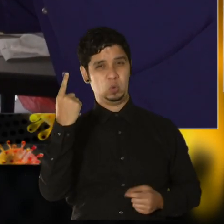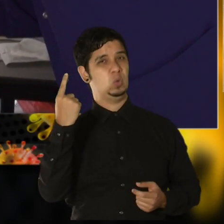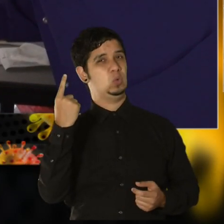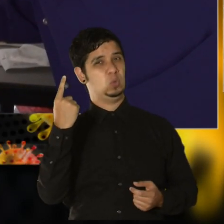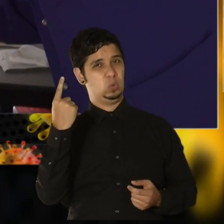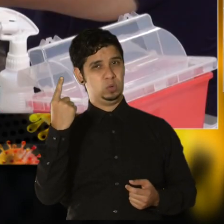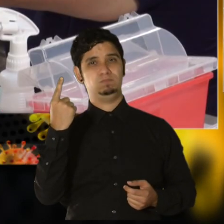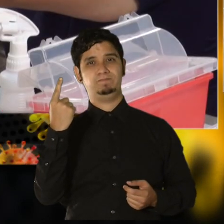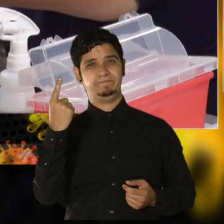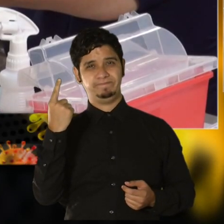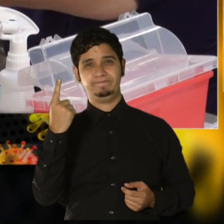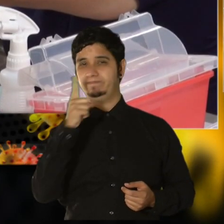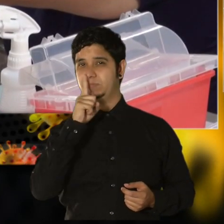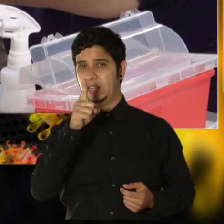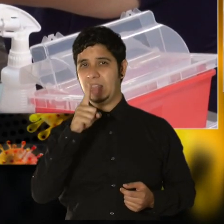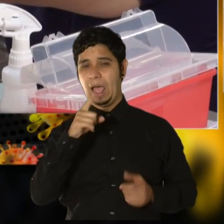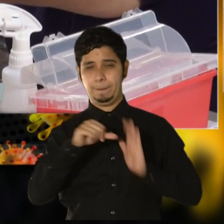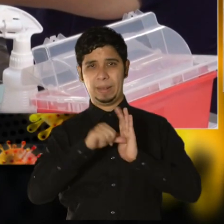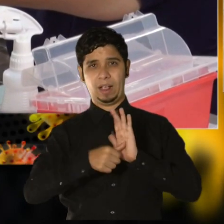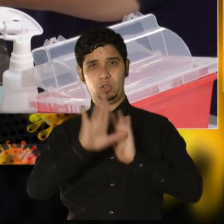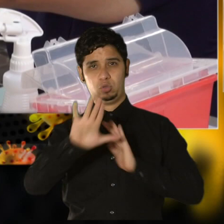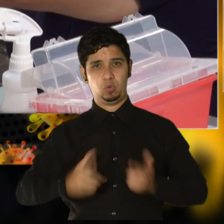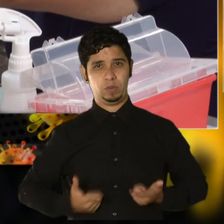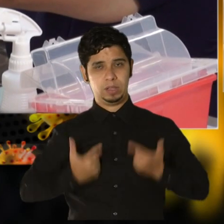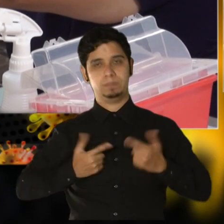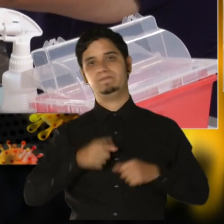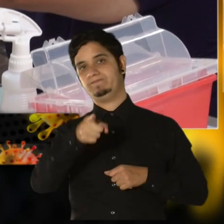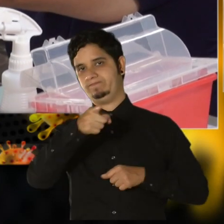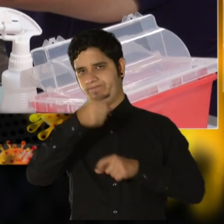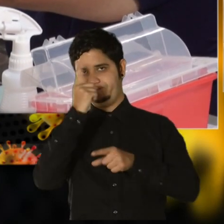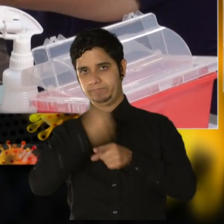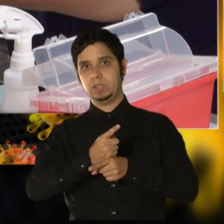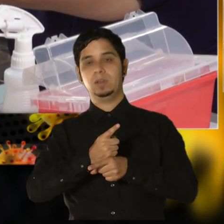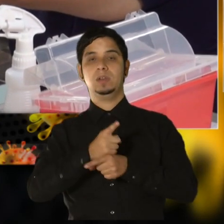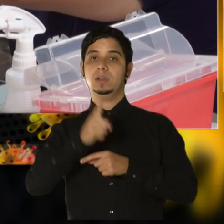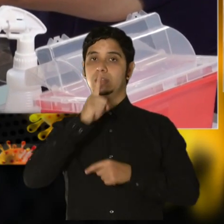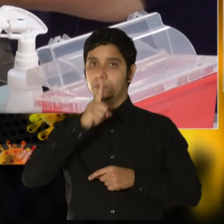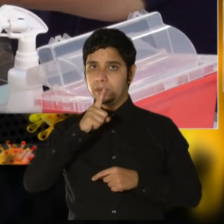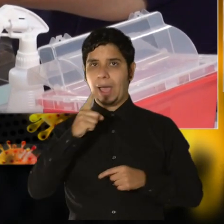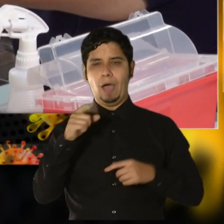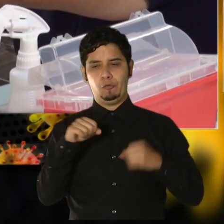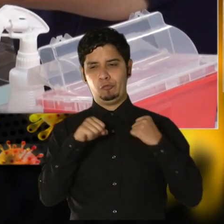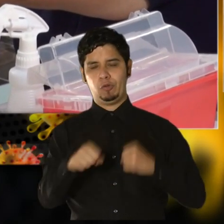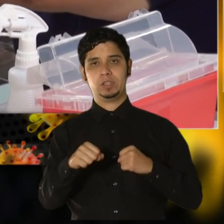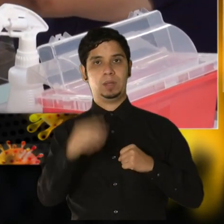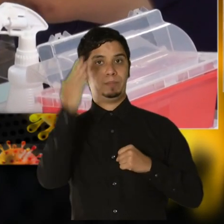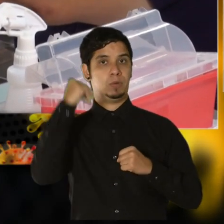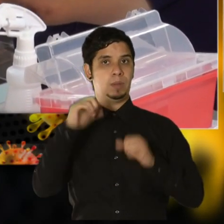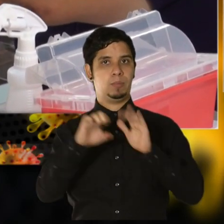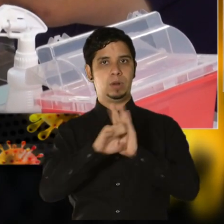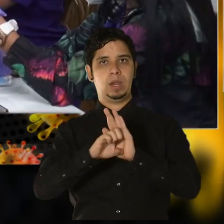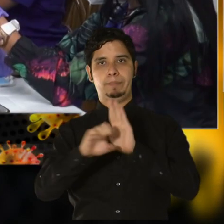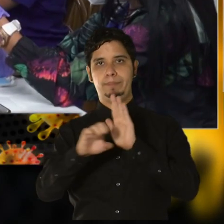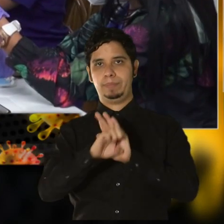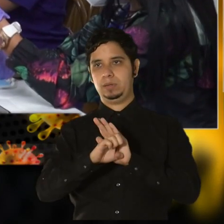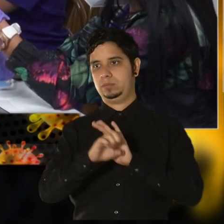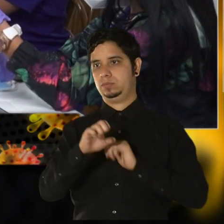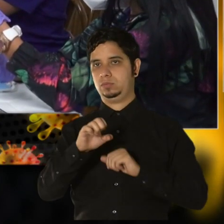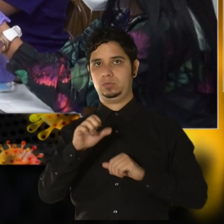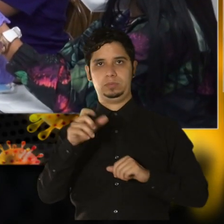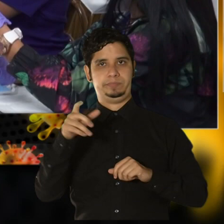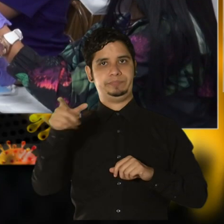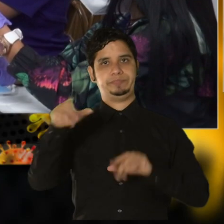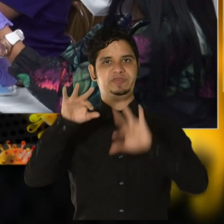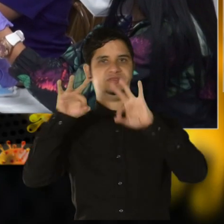un momento bien marcado en tu vida. Correcto, y bien agudizante por tú recibir no solamente tu familia, las llamadas,